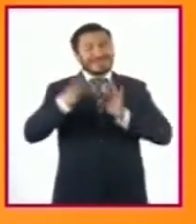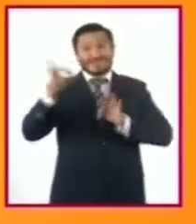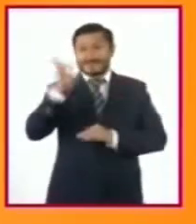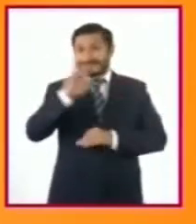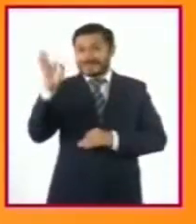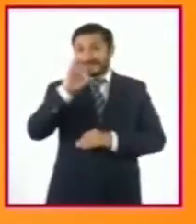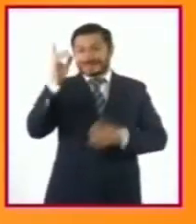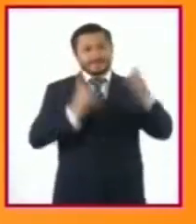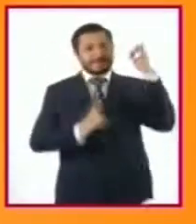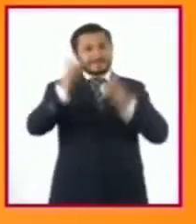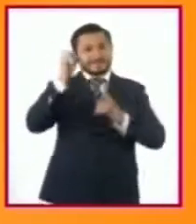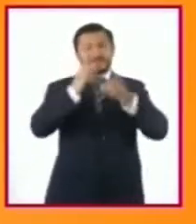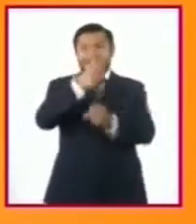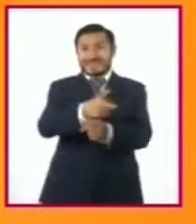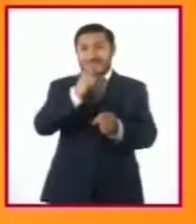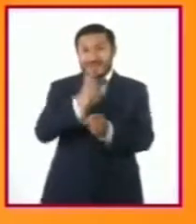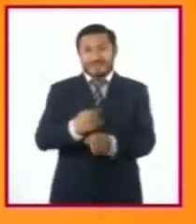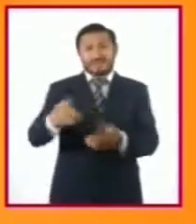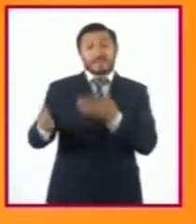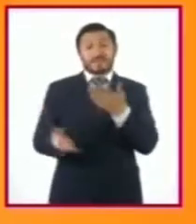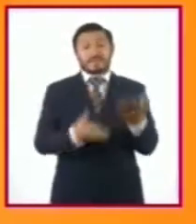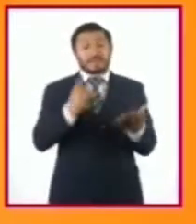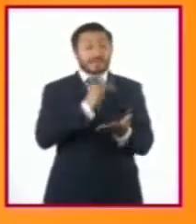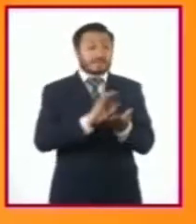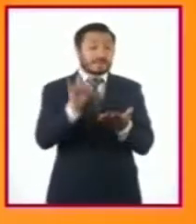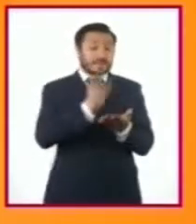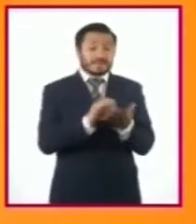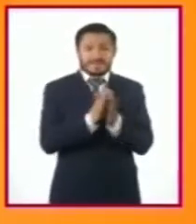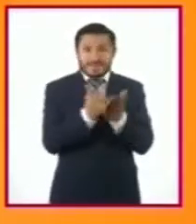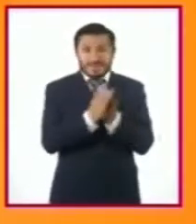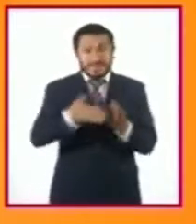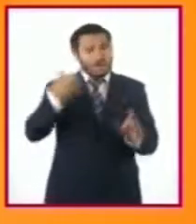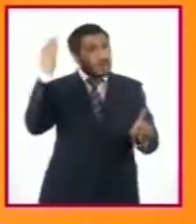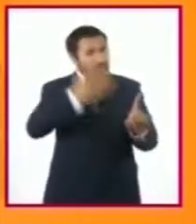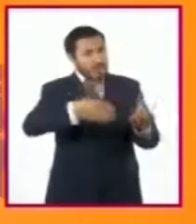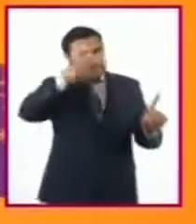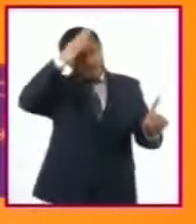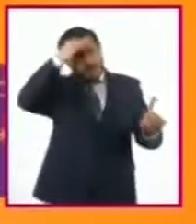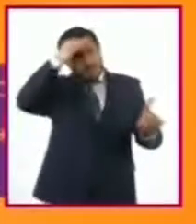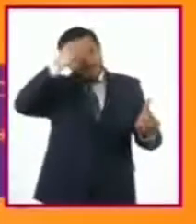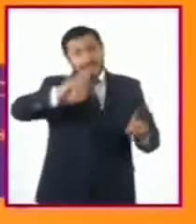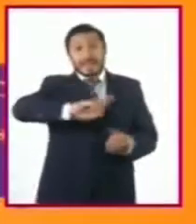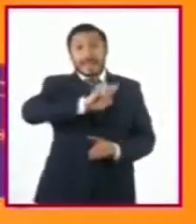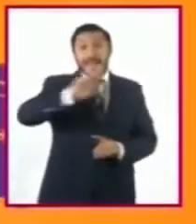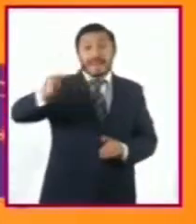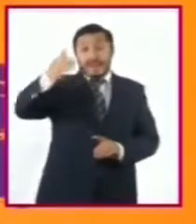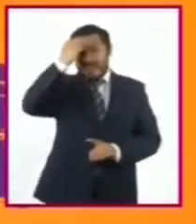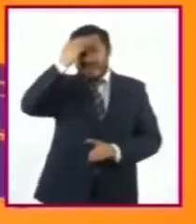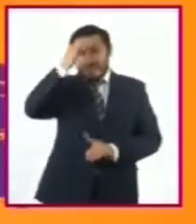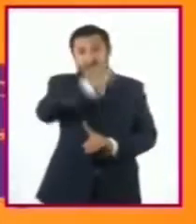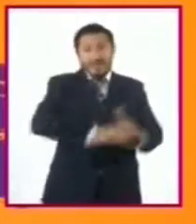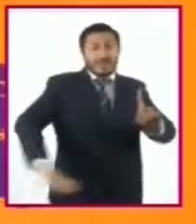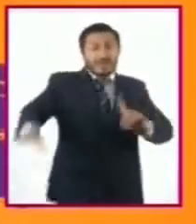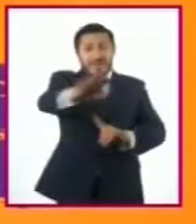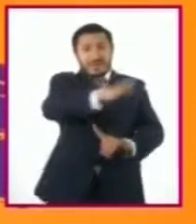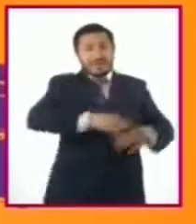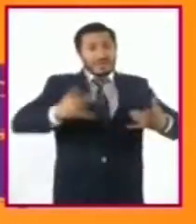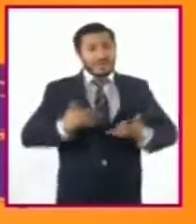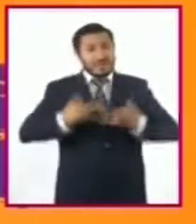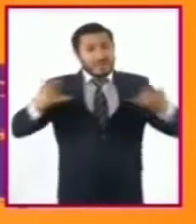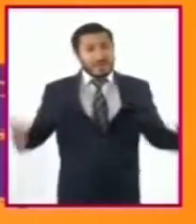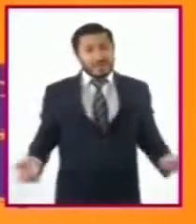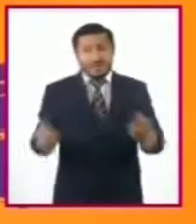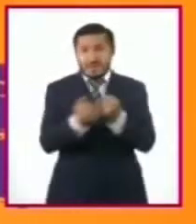alguna duda, les invito a que consulten en su libro de texto El aprendizaje esperado, reconocer el contexto histórico y social de